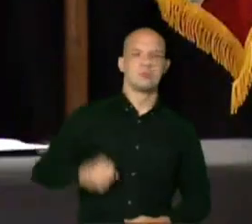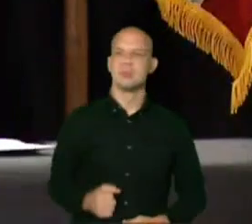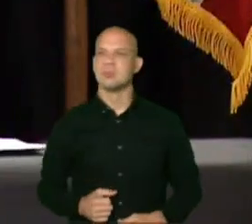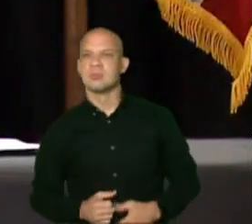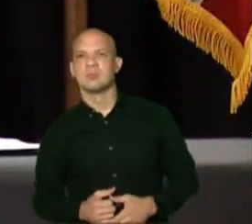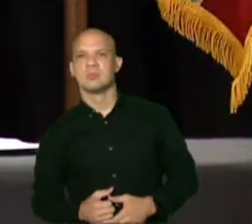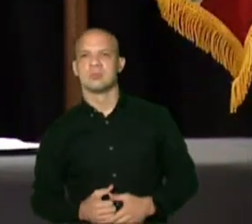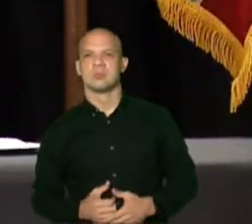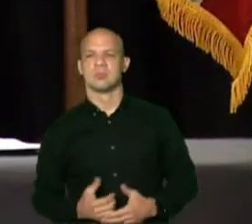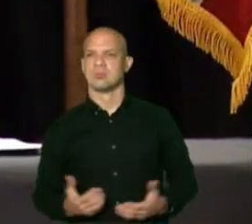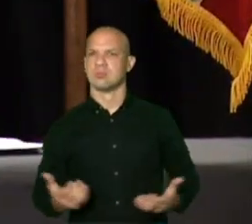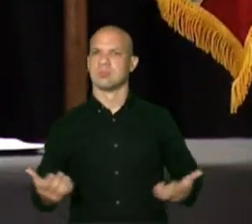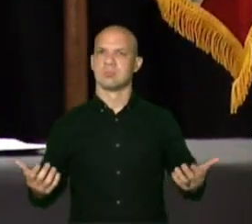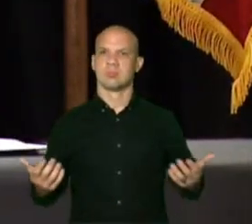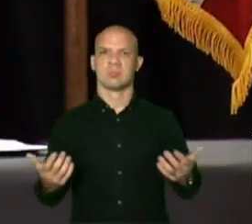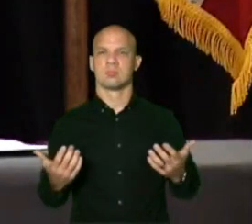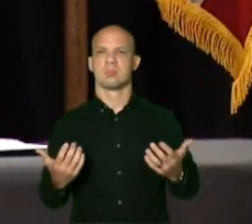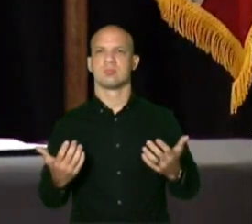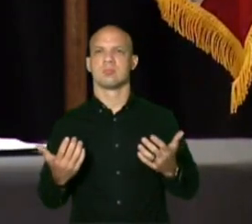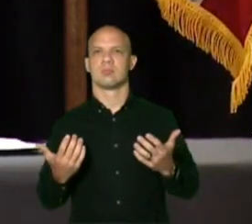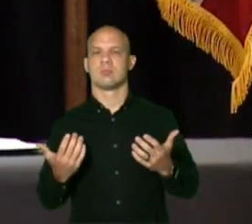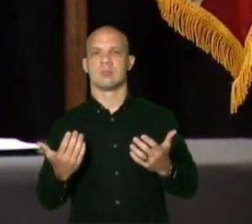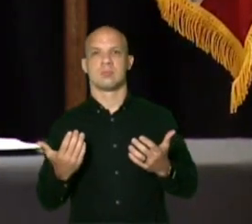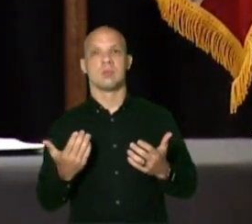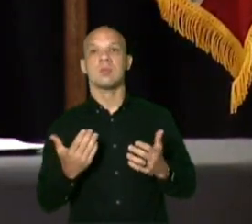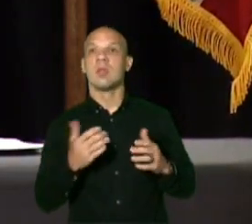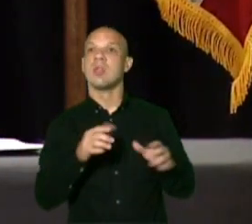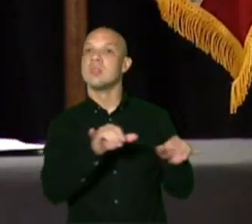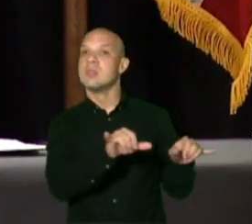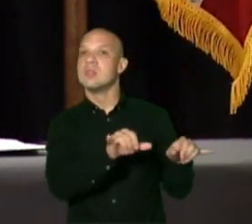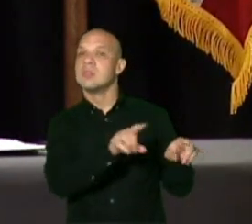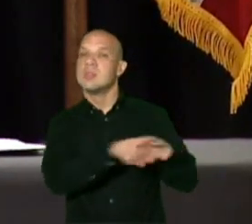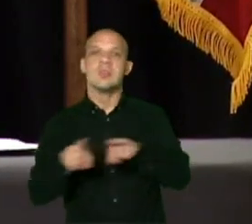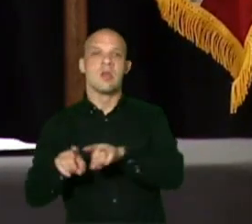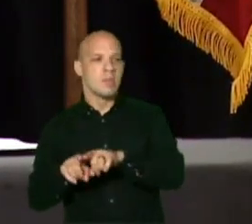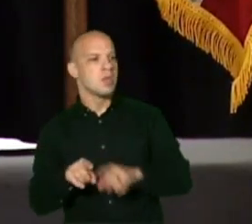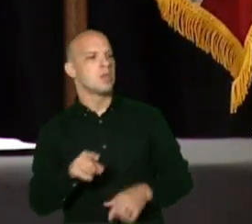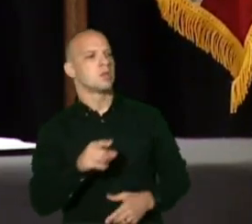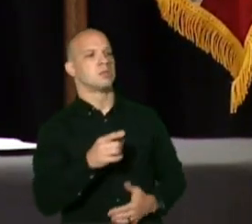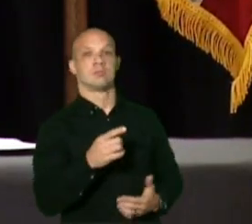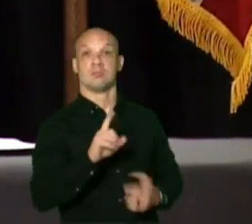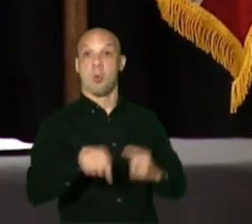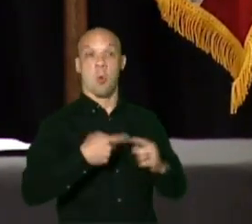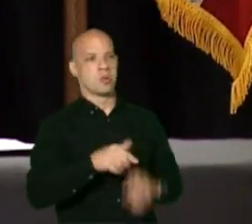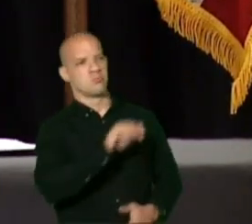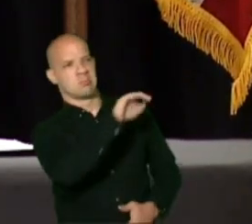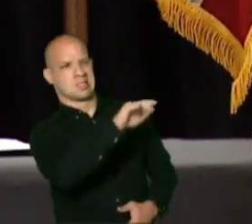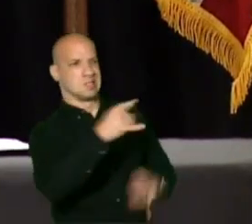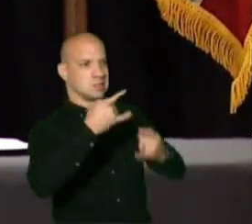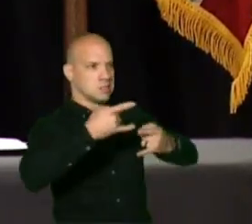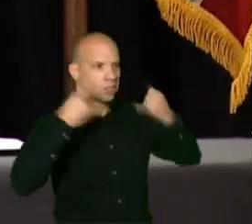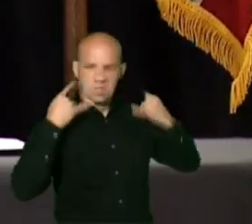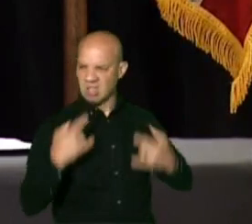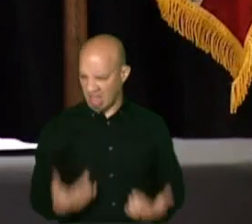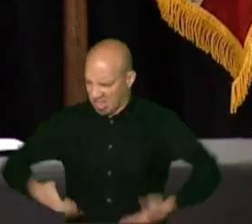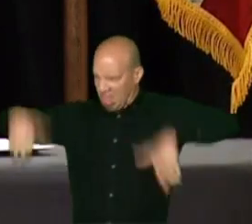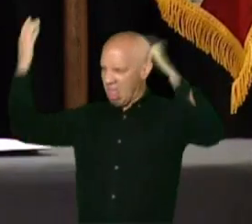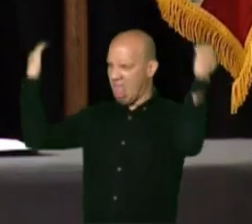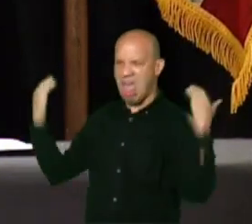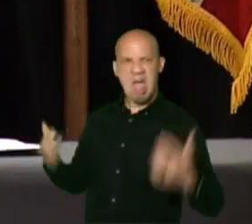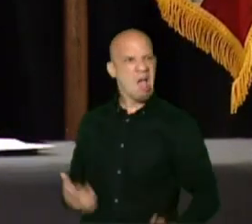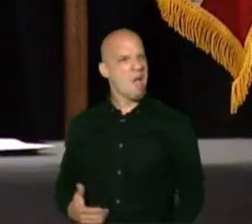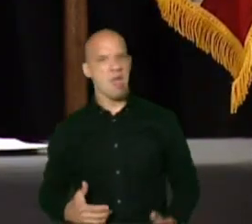del lugar y que de una manera también ha reaccionado de manera violenta cuando se le ha llamado la atención en